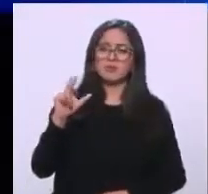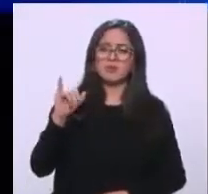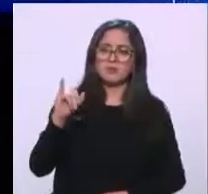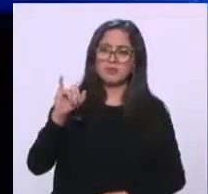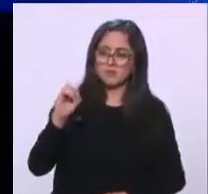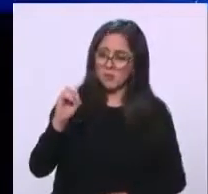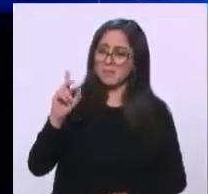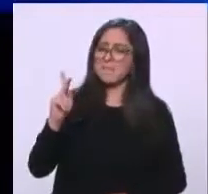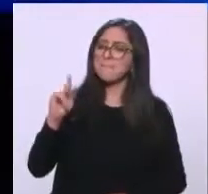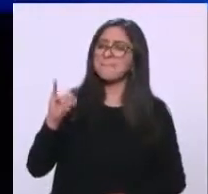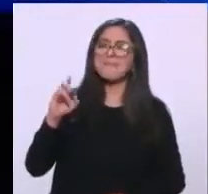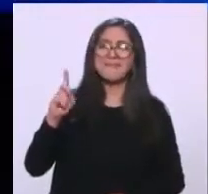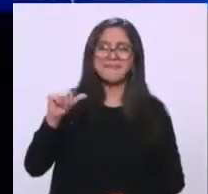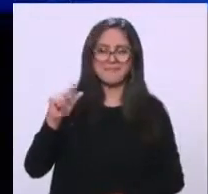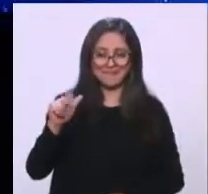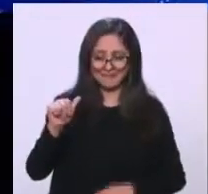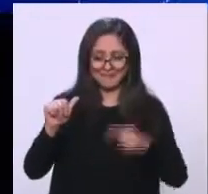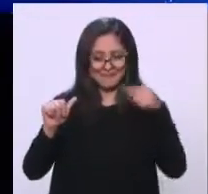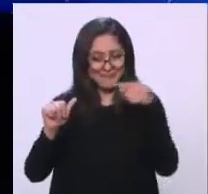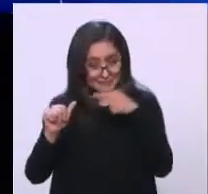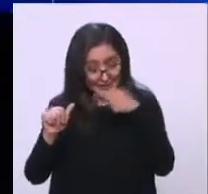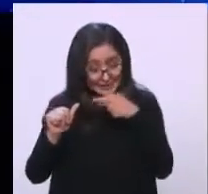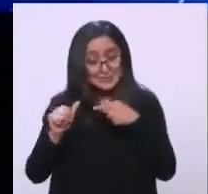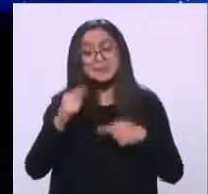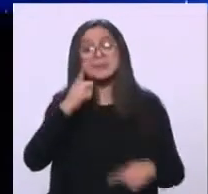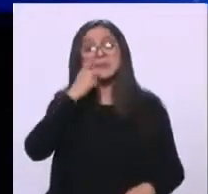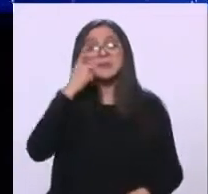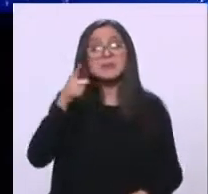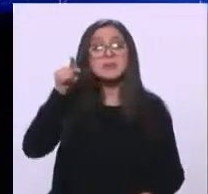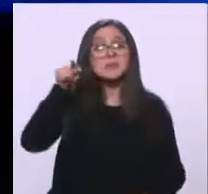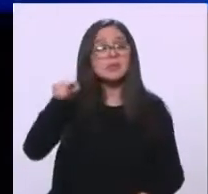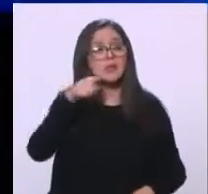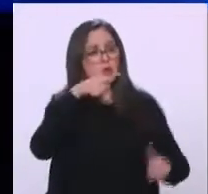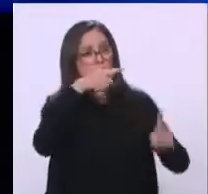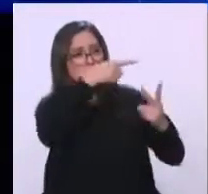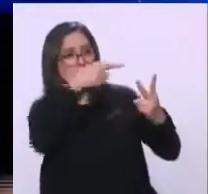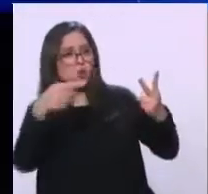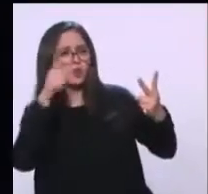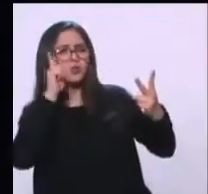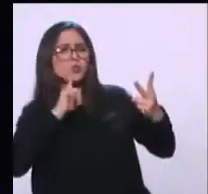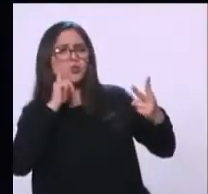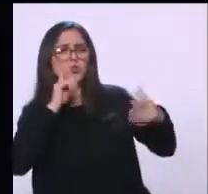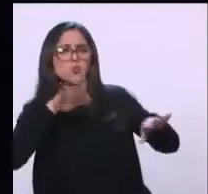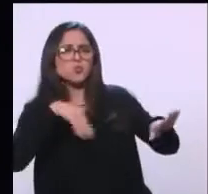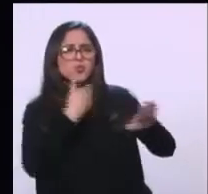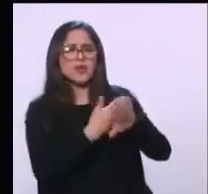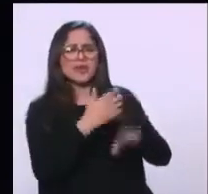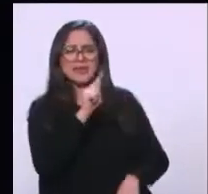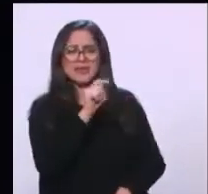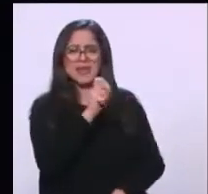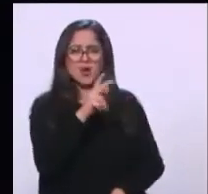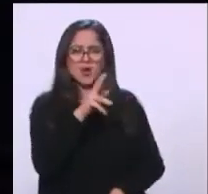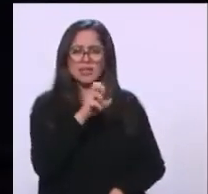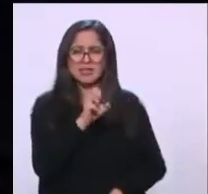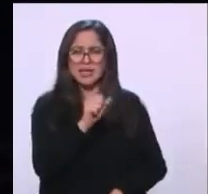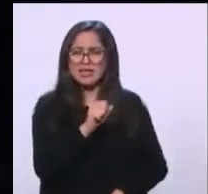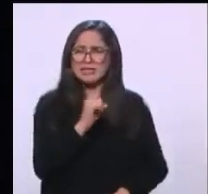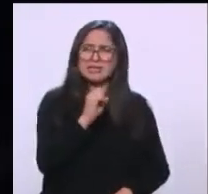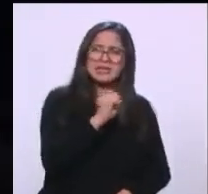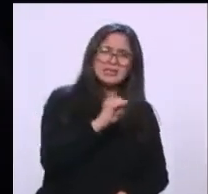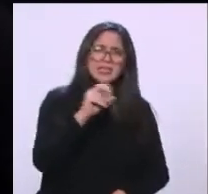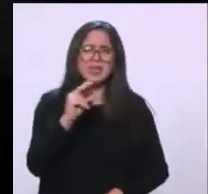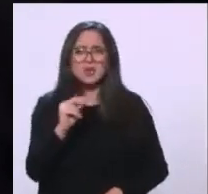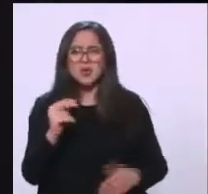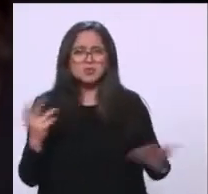Piedra había dicho que ellas eran terroristas, palabras más o menos. ¿Y dónde lo dijo? ¿A quién se lo